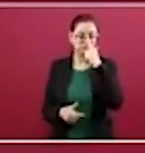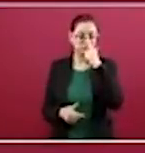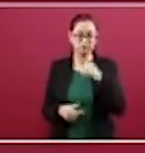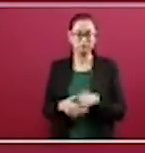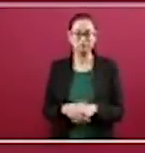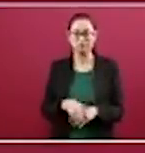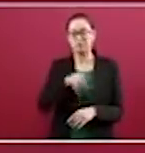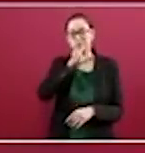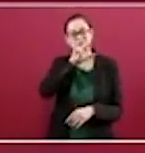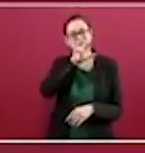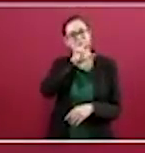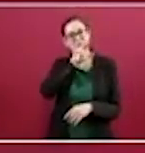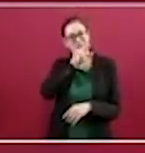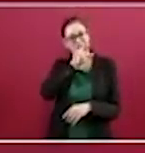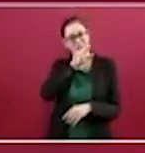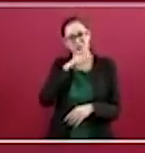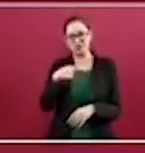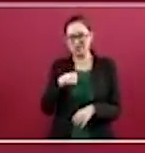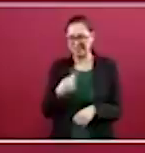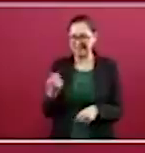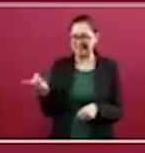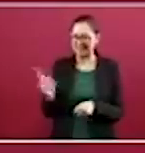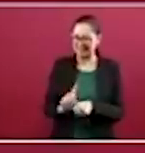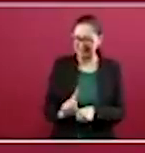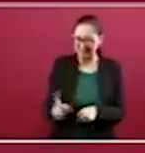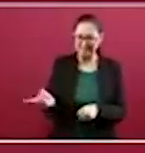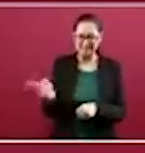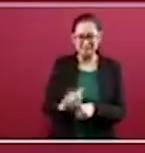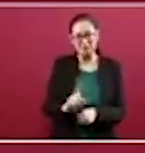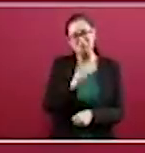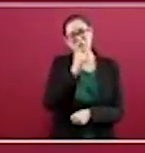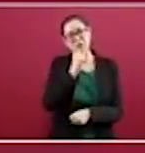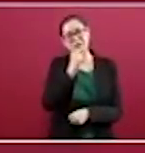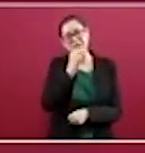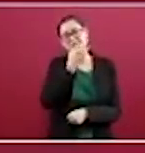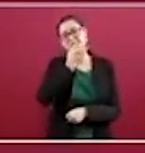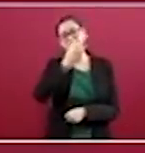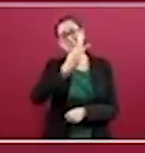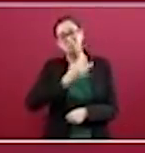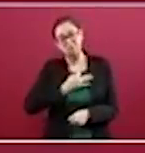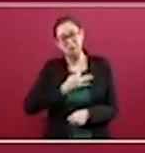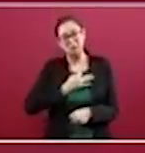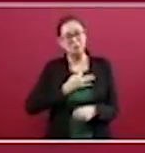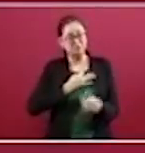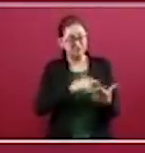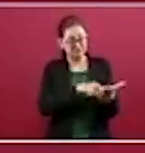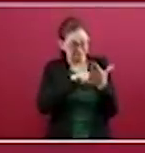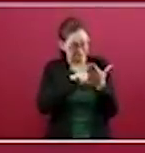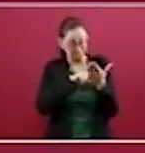preocupación. Yo todos los días recibo el parte de la policía de lo que sucede a